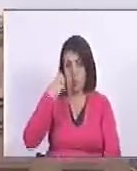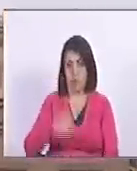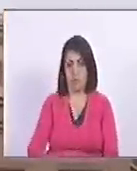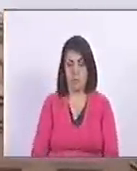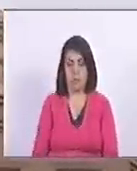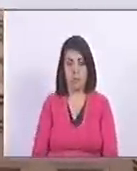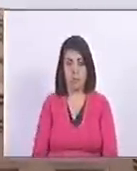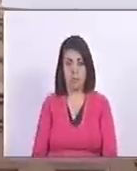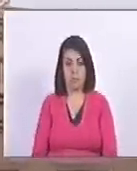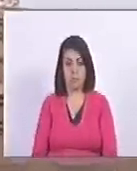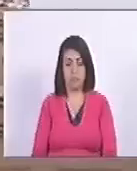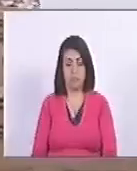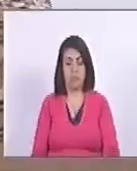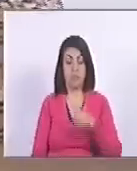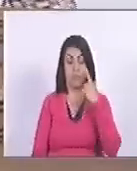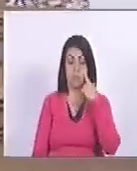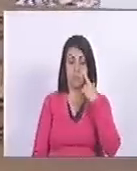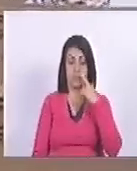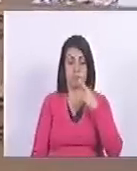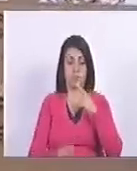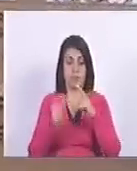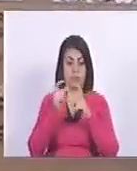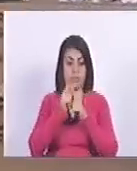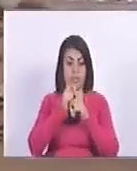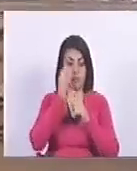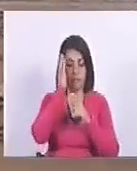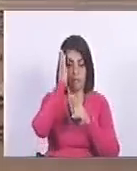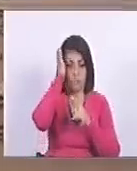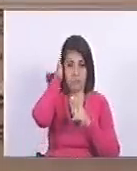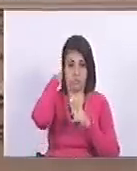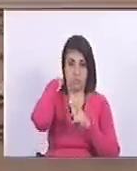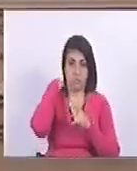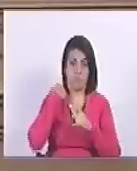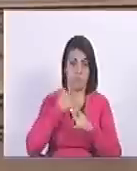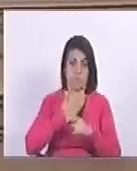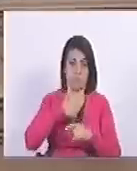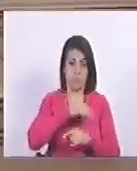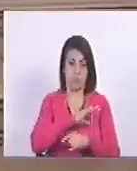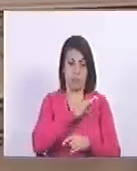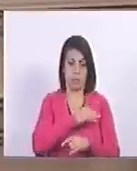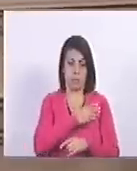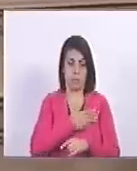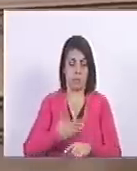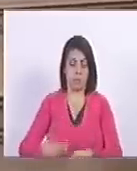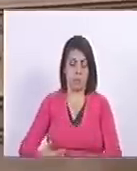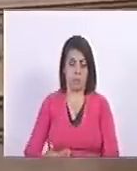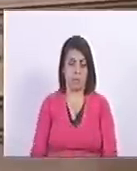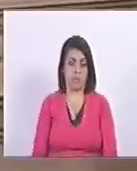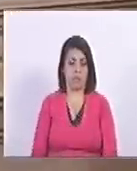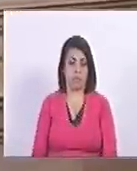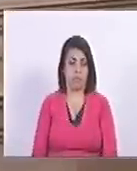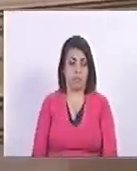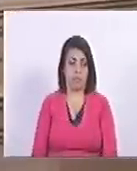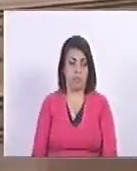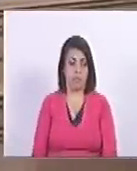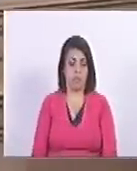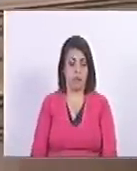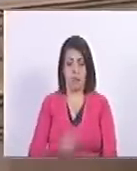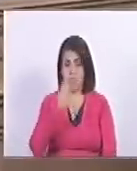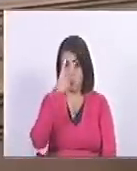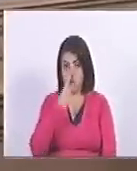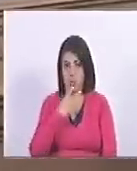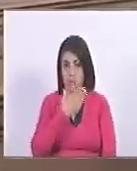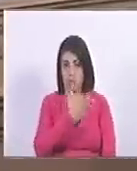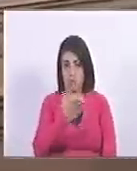Le cabe bien aquella expresión de nuestro Señor Jesucristo. Pobre de ustedes,